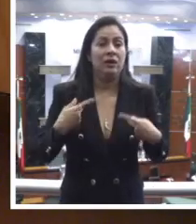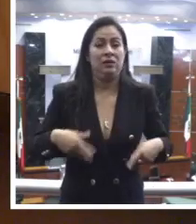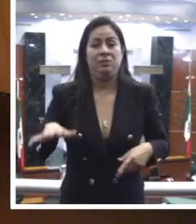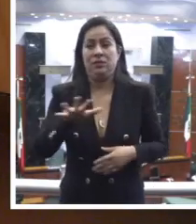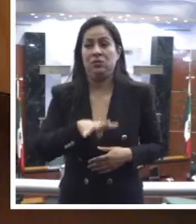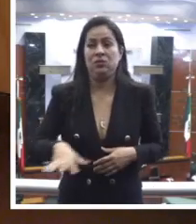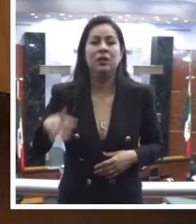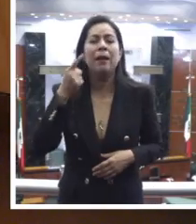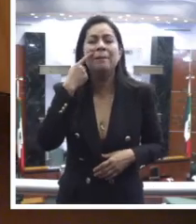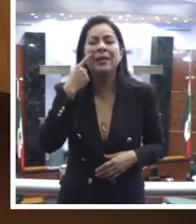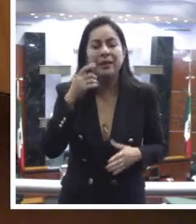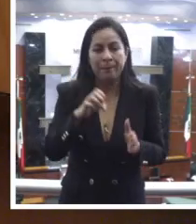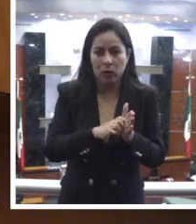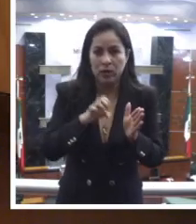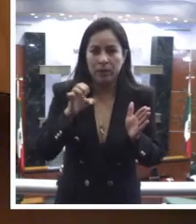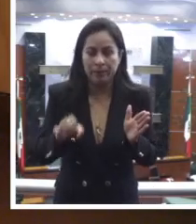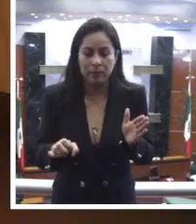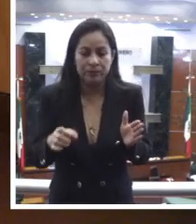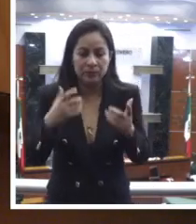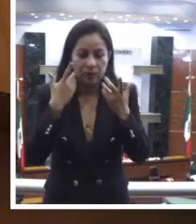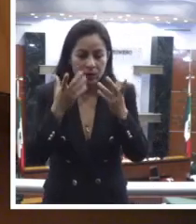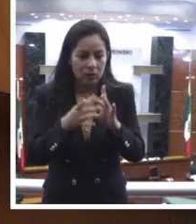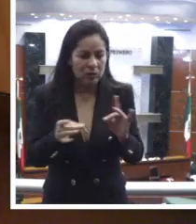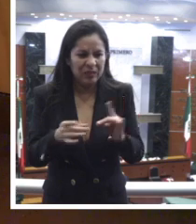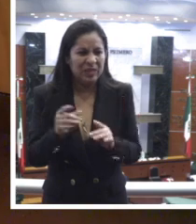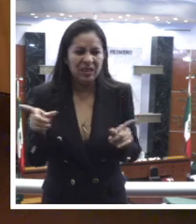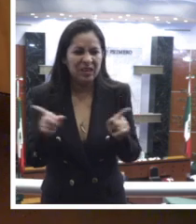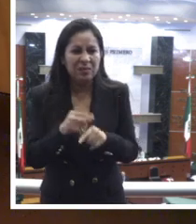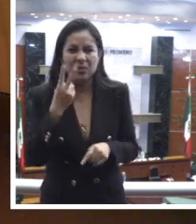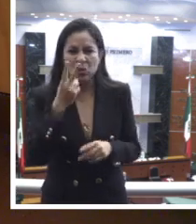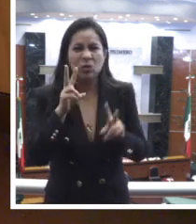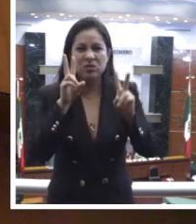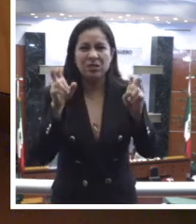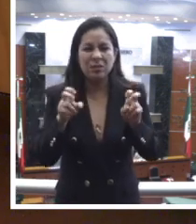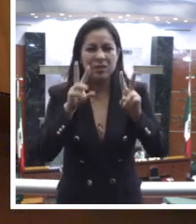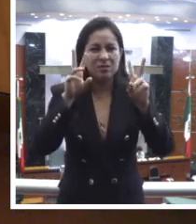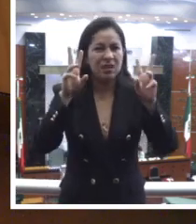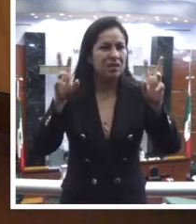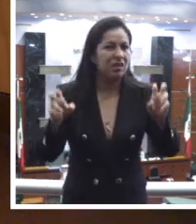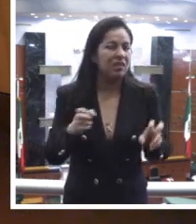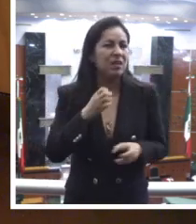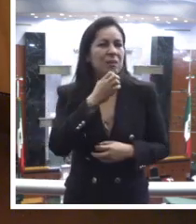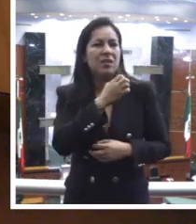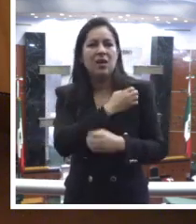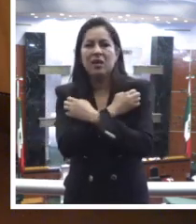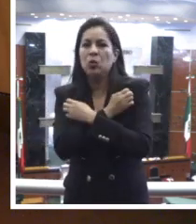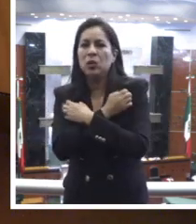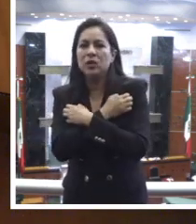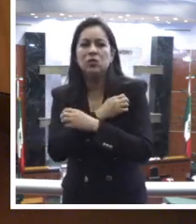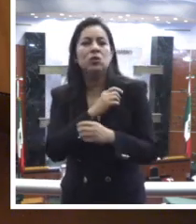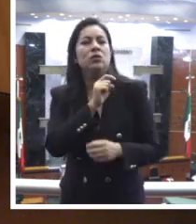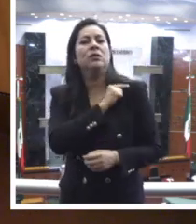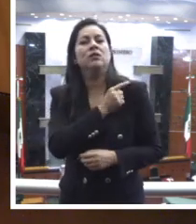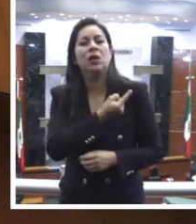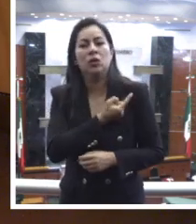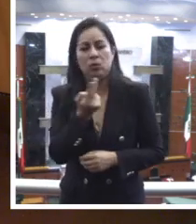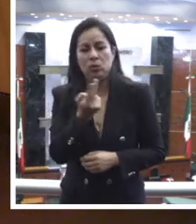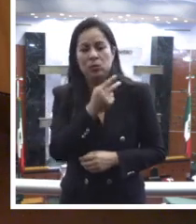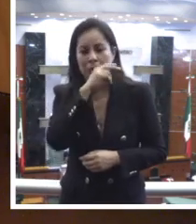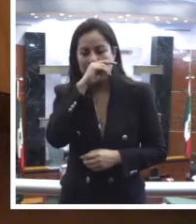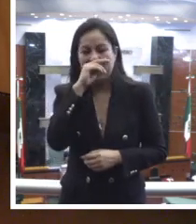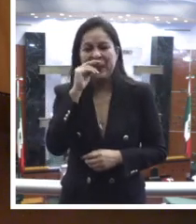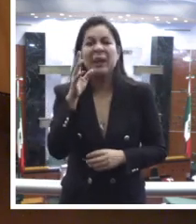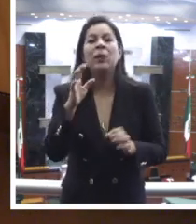guerrerenses. Miren, por ejemplo, quisiera hablar nada más dos temas en materia de educación, en materia de salud, en cuanto